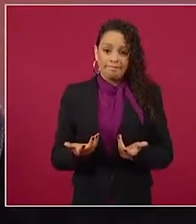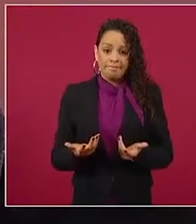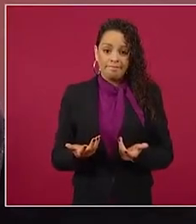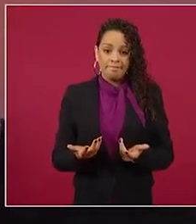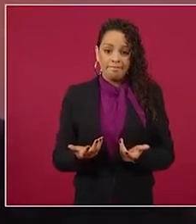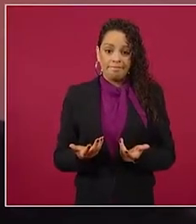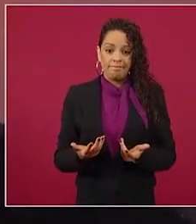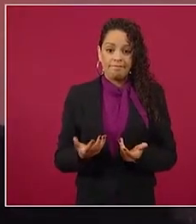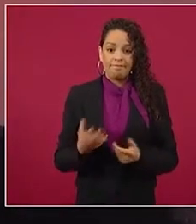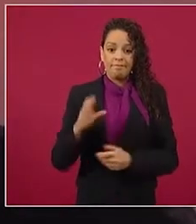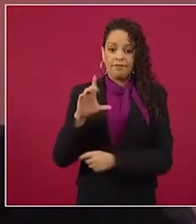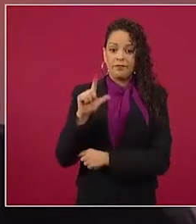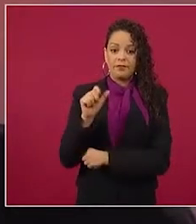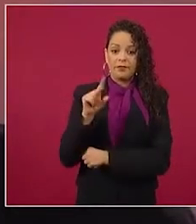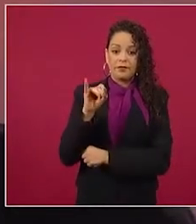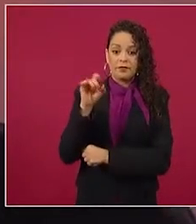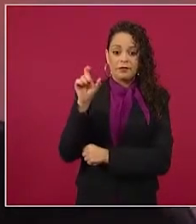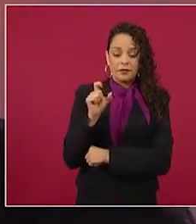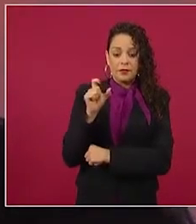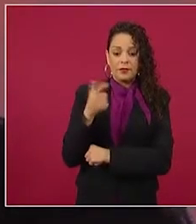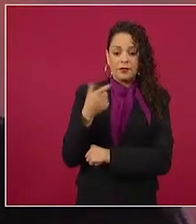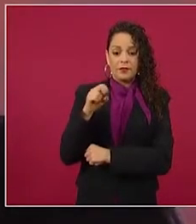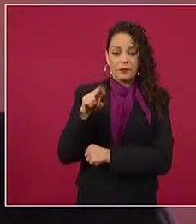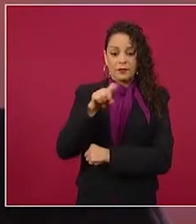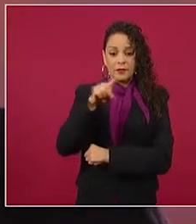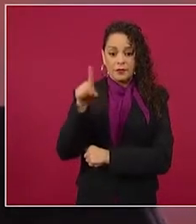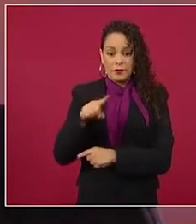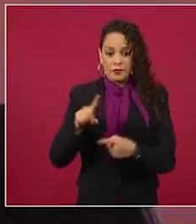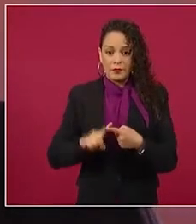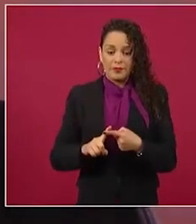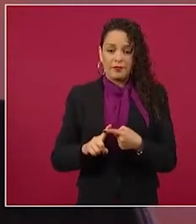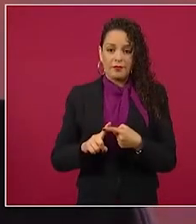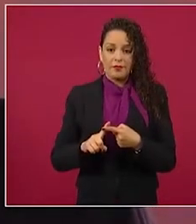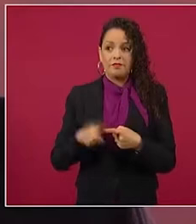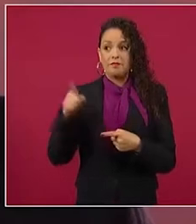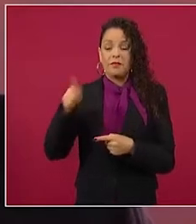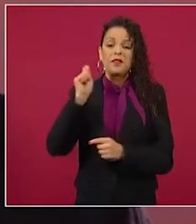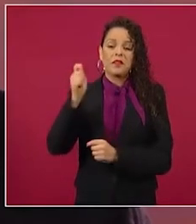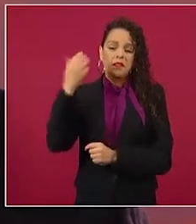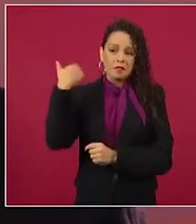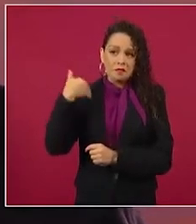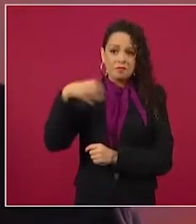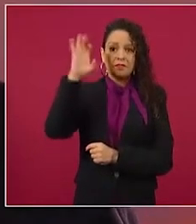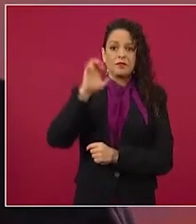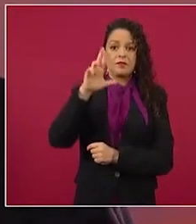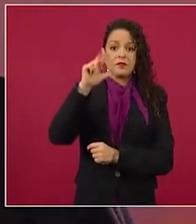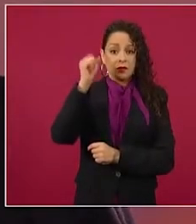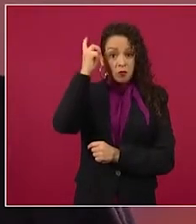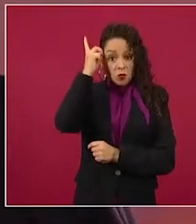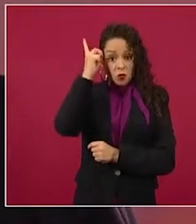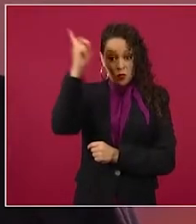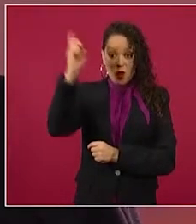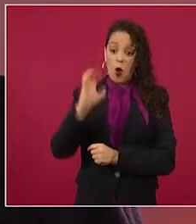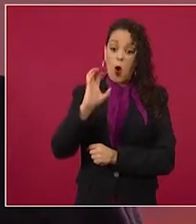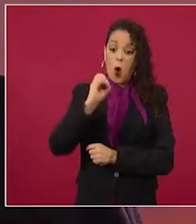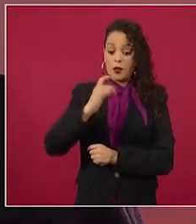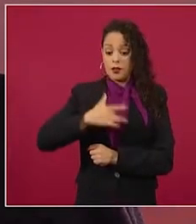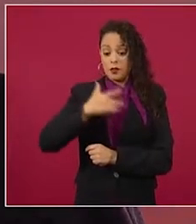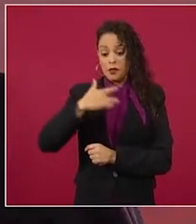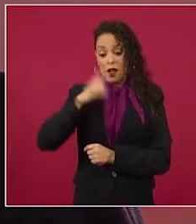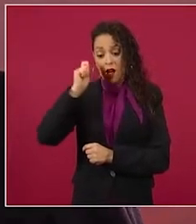Es Claudio X. González, porque eran los dueños, o se sentían los dueños de México,